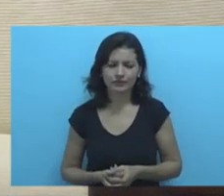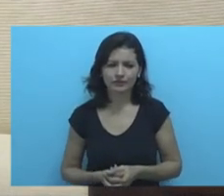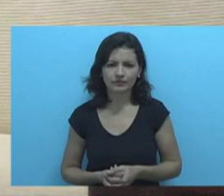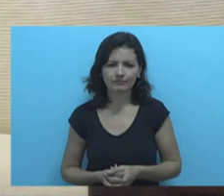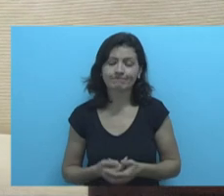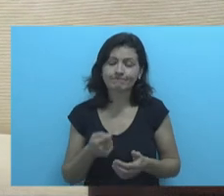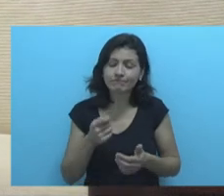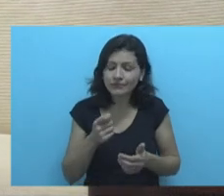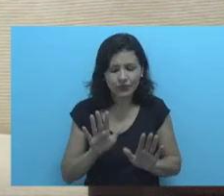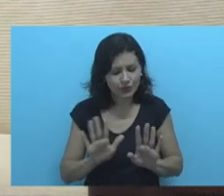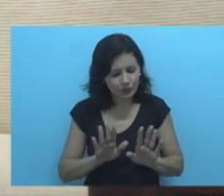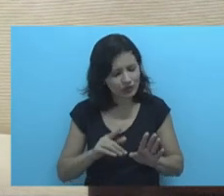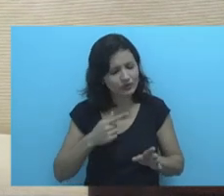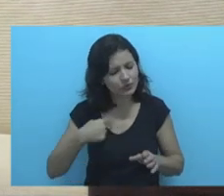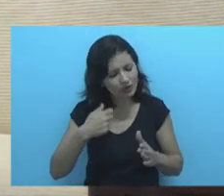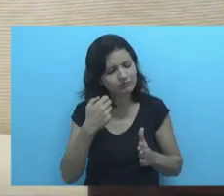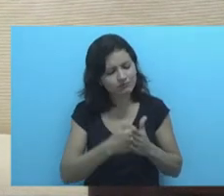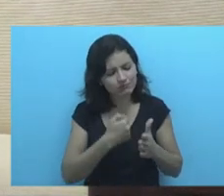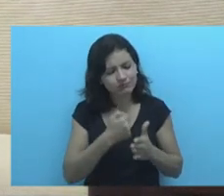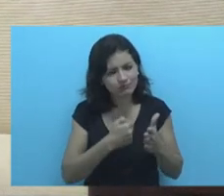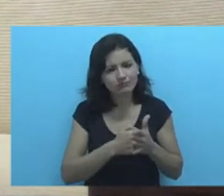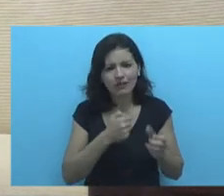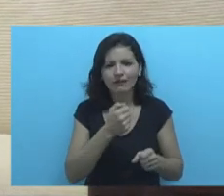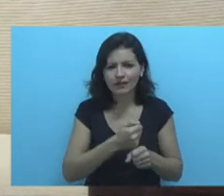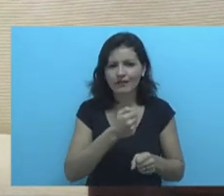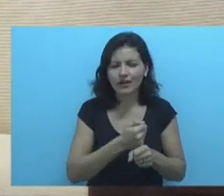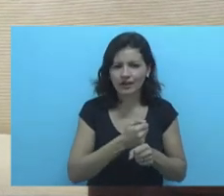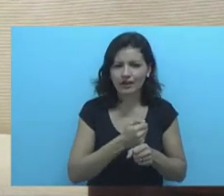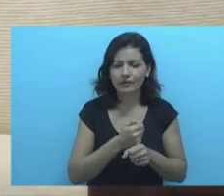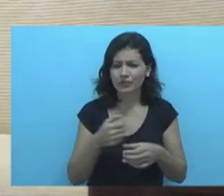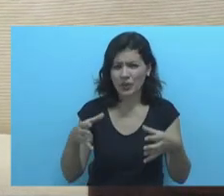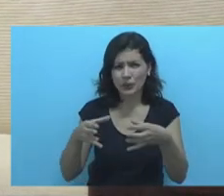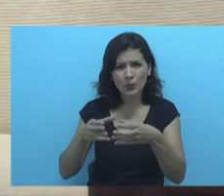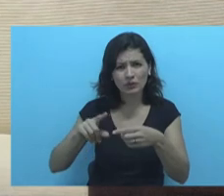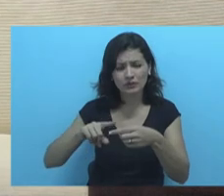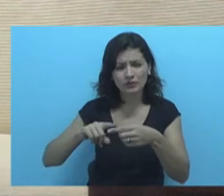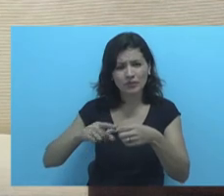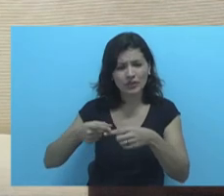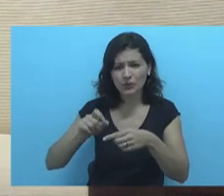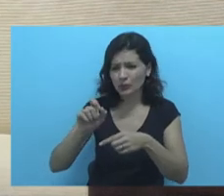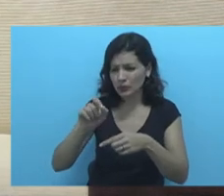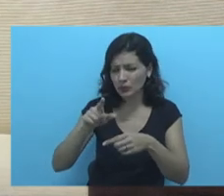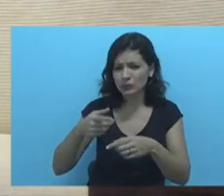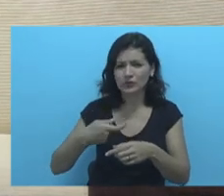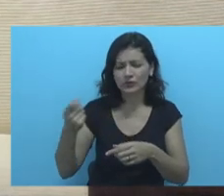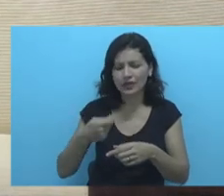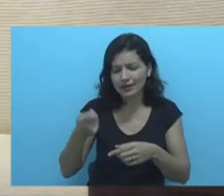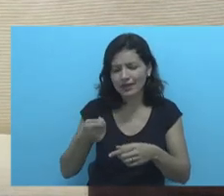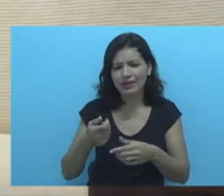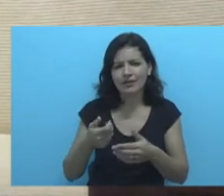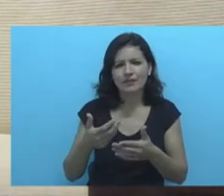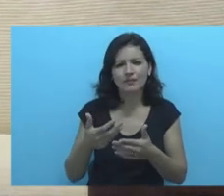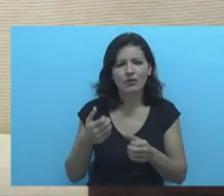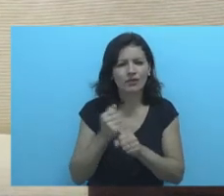a intentarlo. Y la verdad que el Partido Socialista hizo mucho por la historia argentina, pero